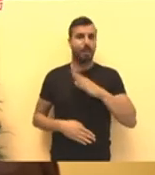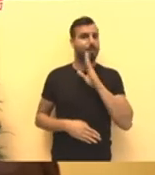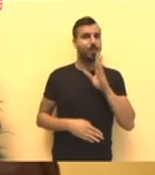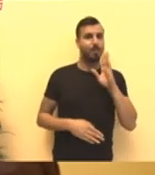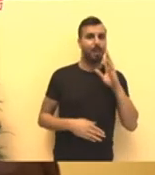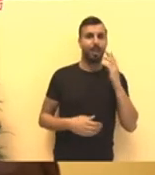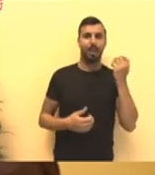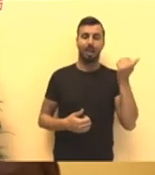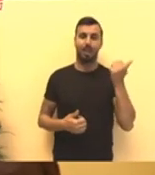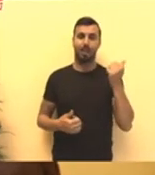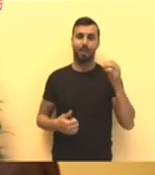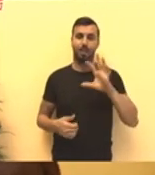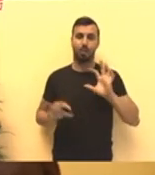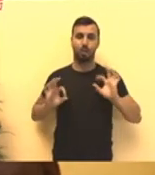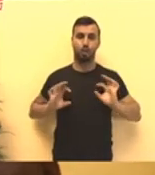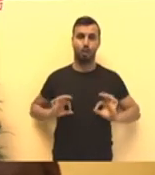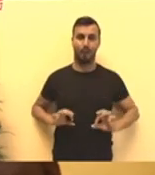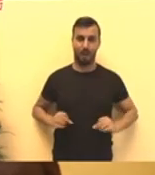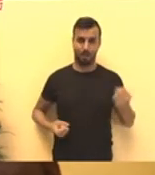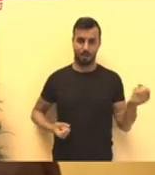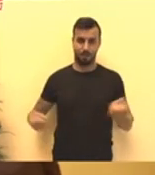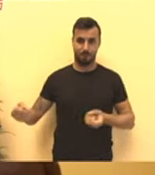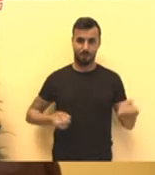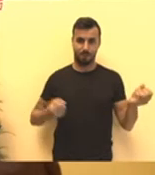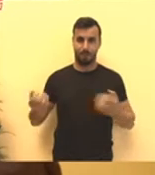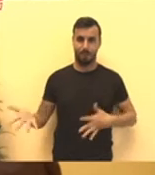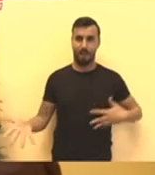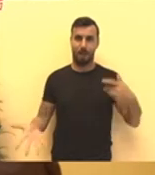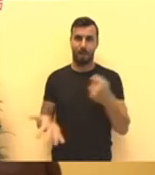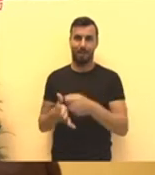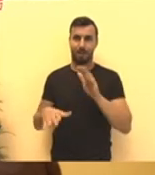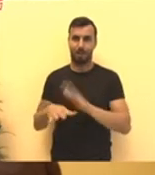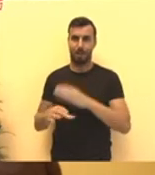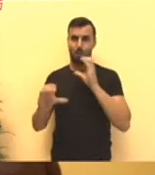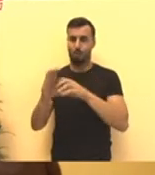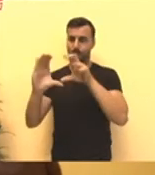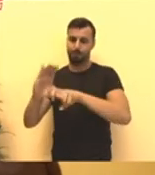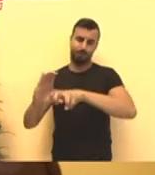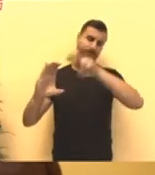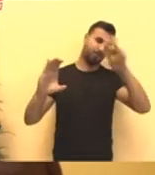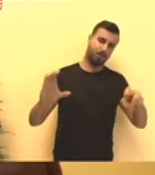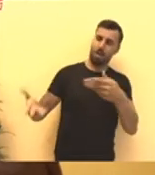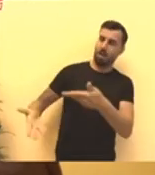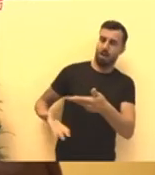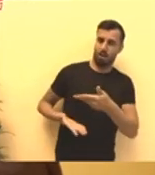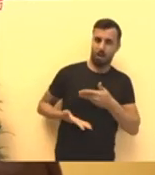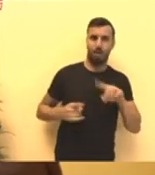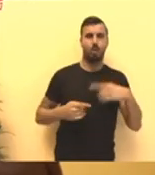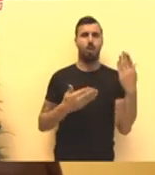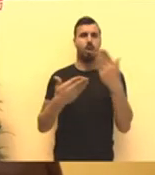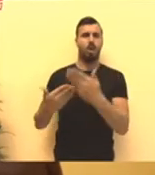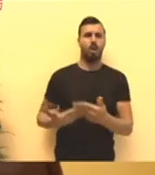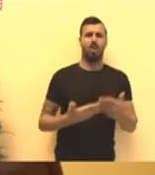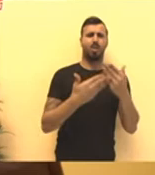sacara otra vez, me llevara a la guagua para cuando volvía a casa. Ese colegio después se trasladó a otro sitio donde pusieron